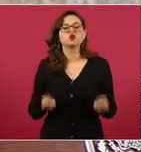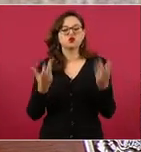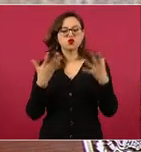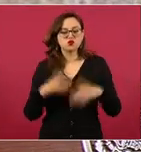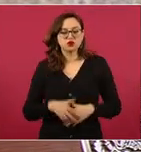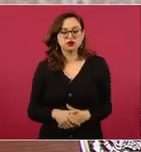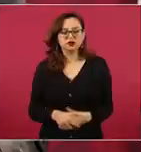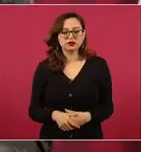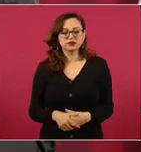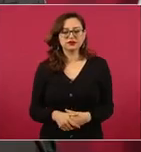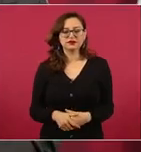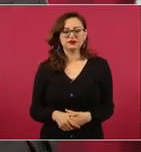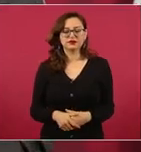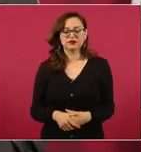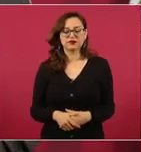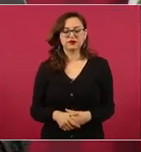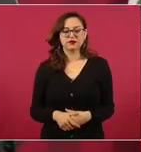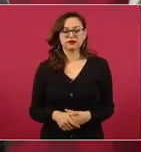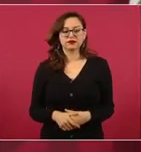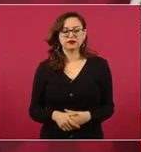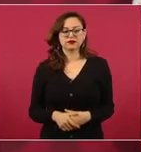¿Y cómo vas